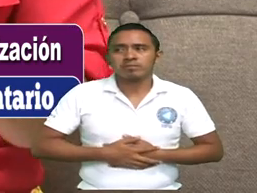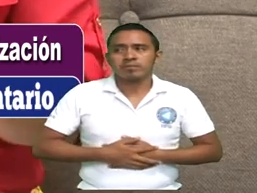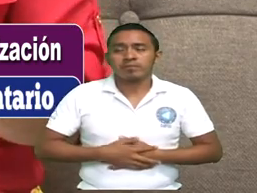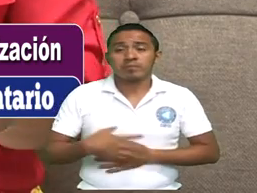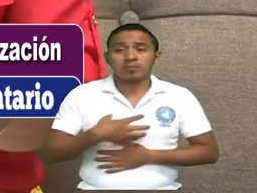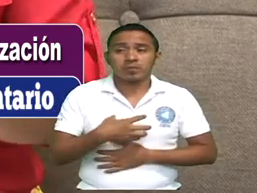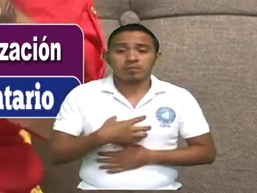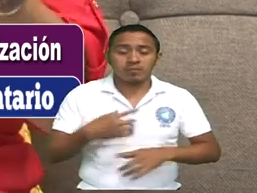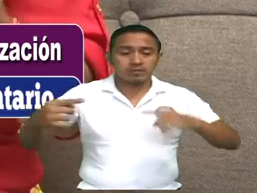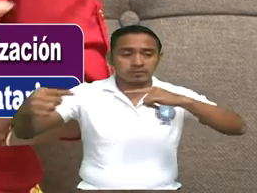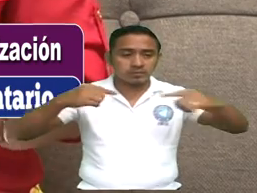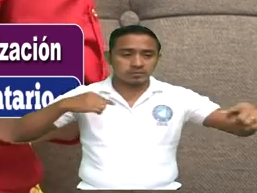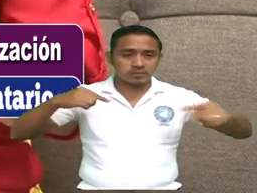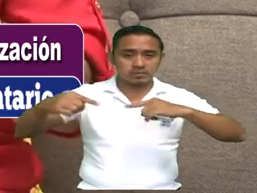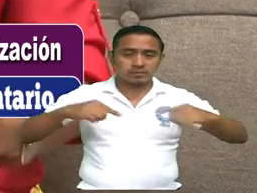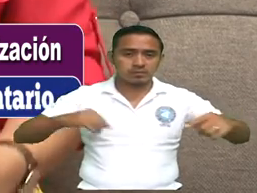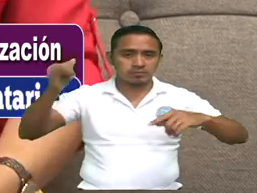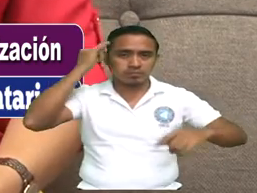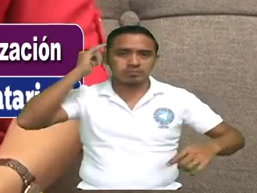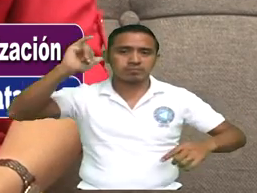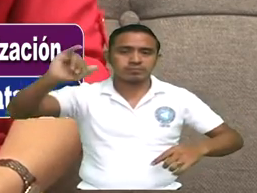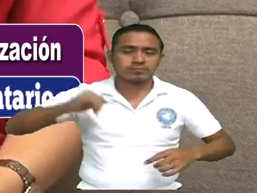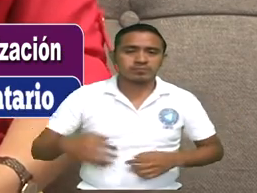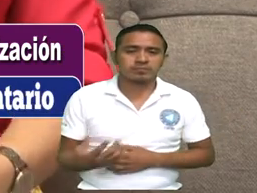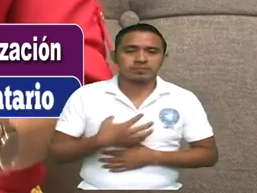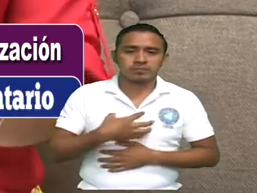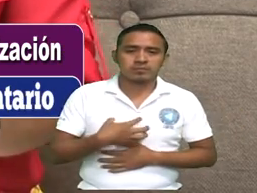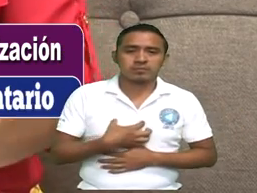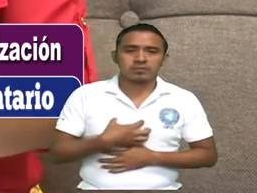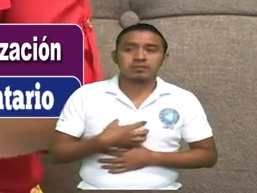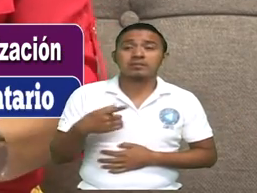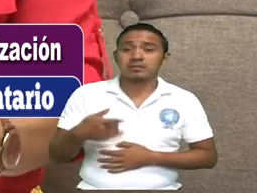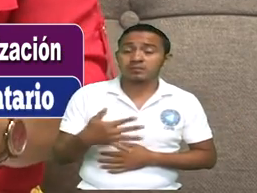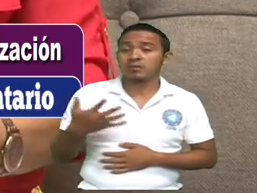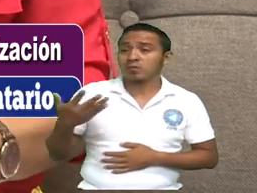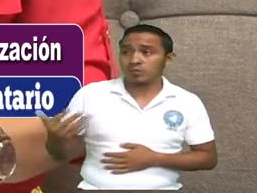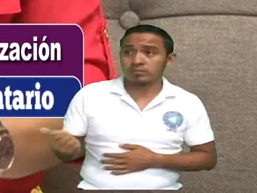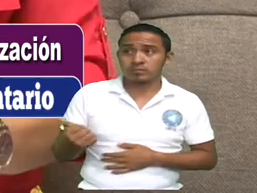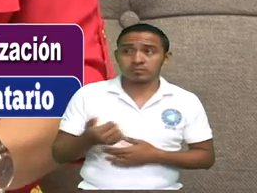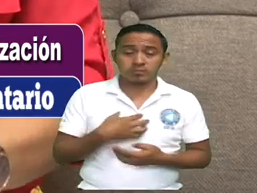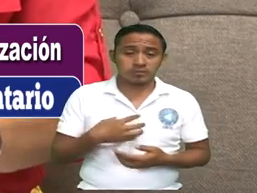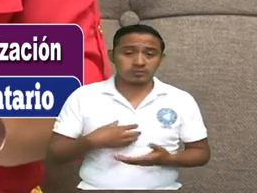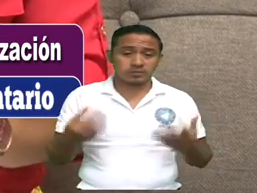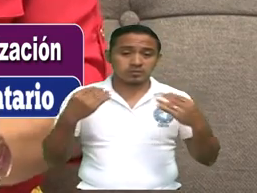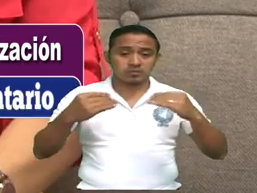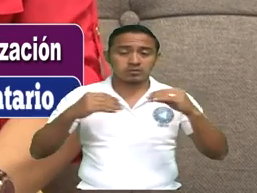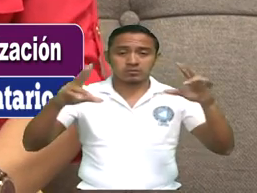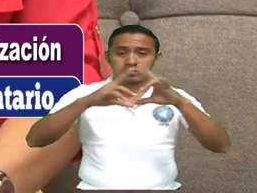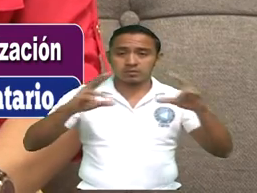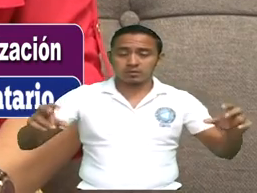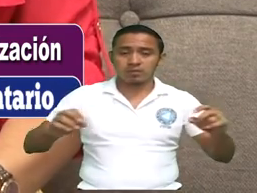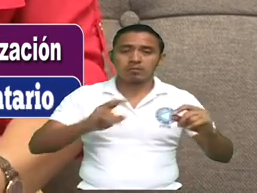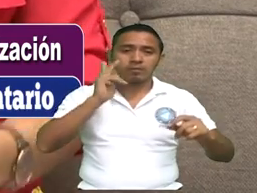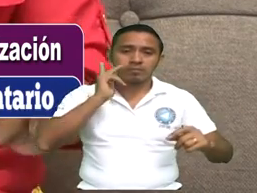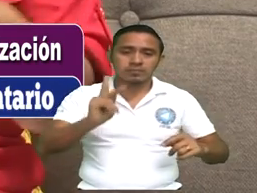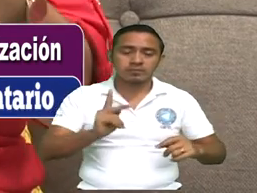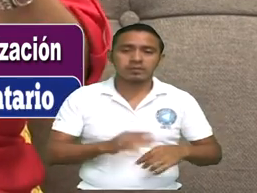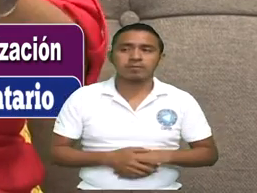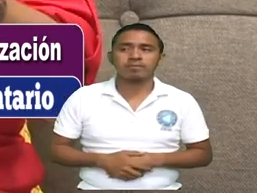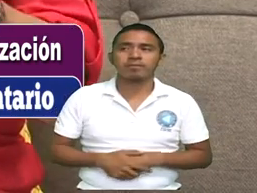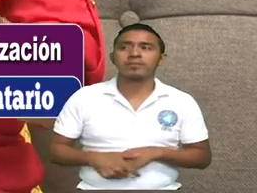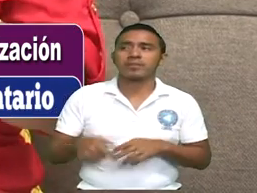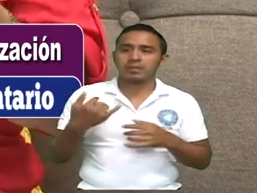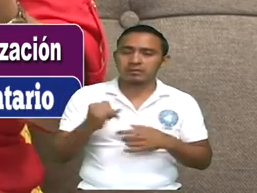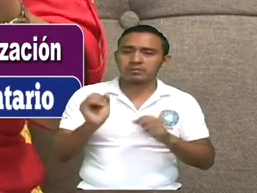sus estrategias, sus ideas, su creatividad, todo eso. Esa es otra parte de la educación en Nicaragua que está muy linda ahora, porque ahora se